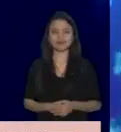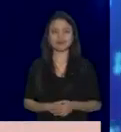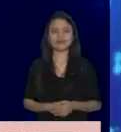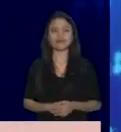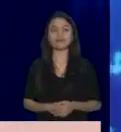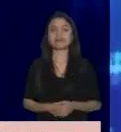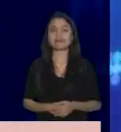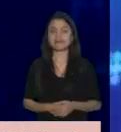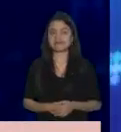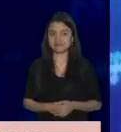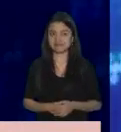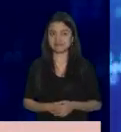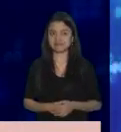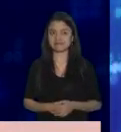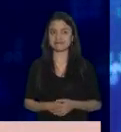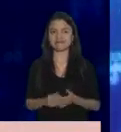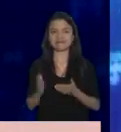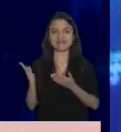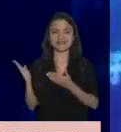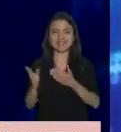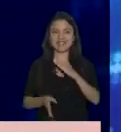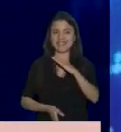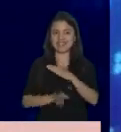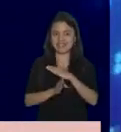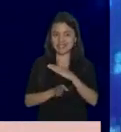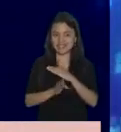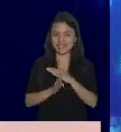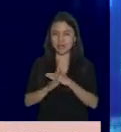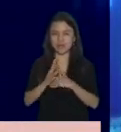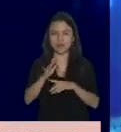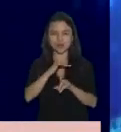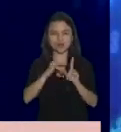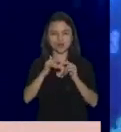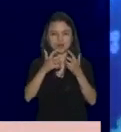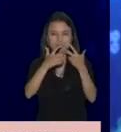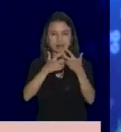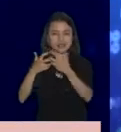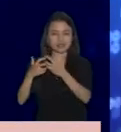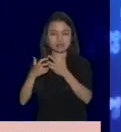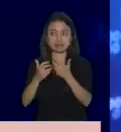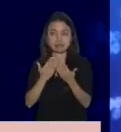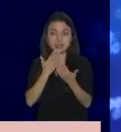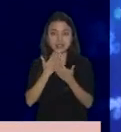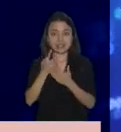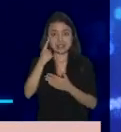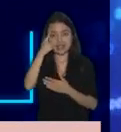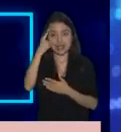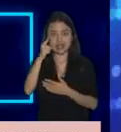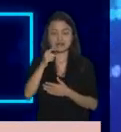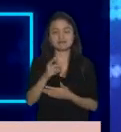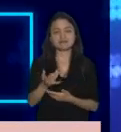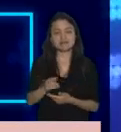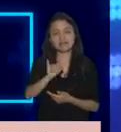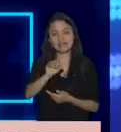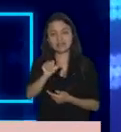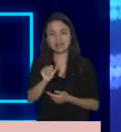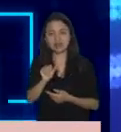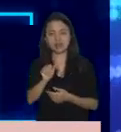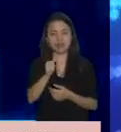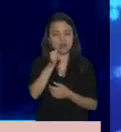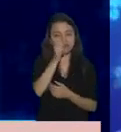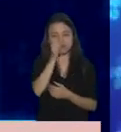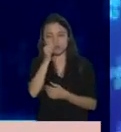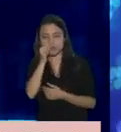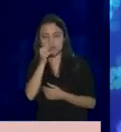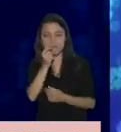Y seguimos en el mundo empresarial, porque gracias a la inteligencia artificial ahora se podrá medir la